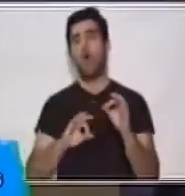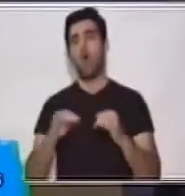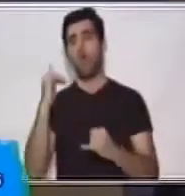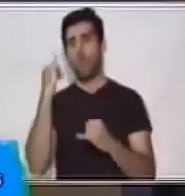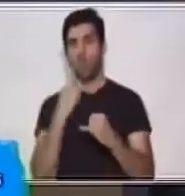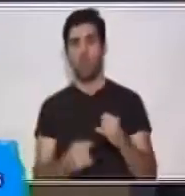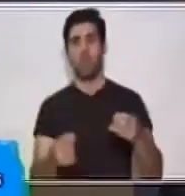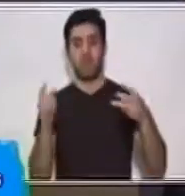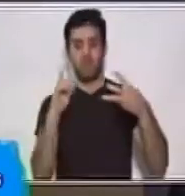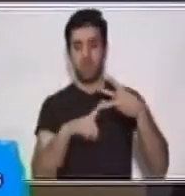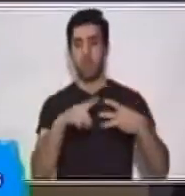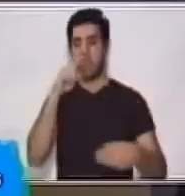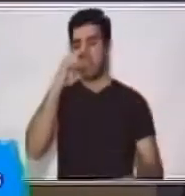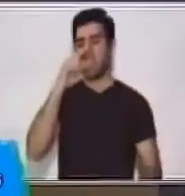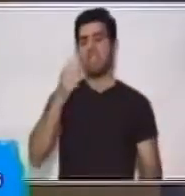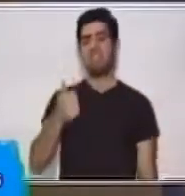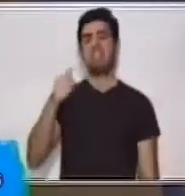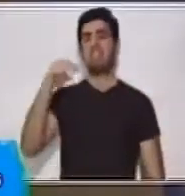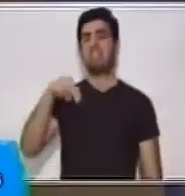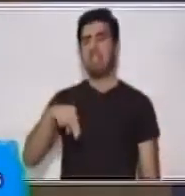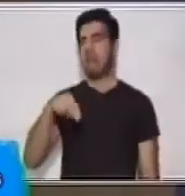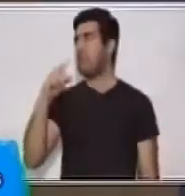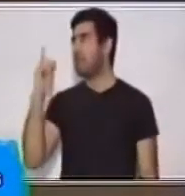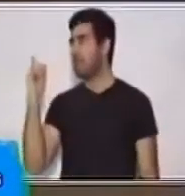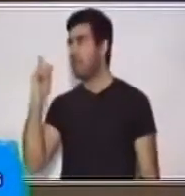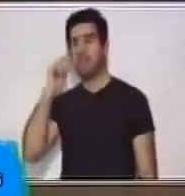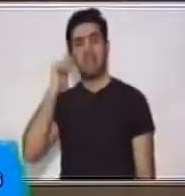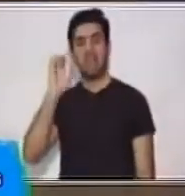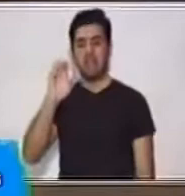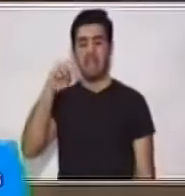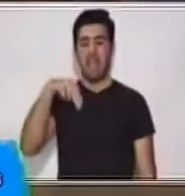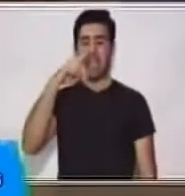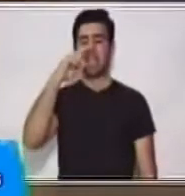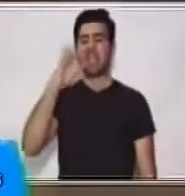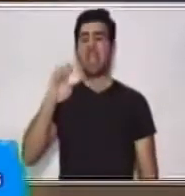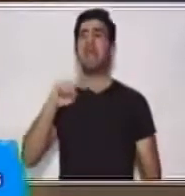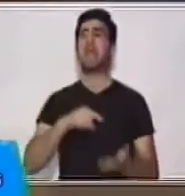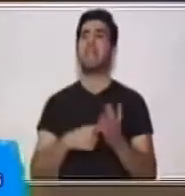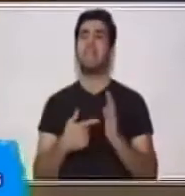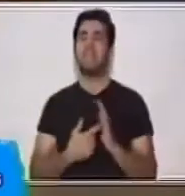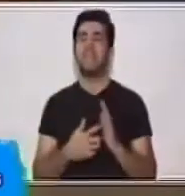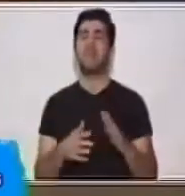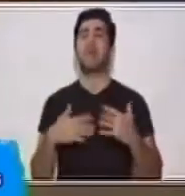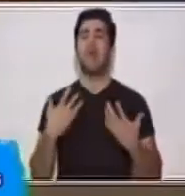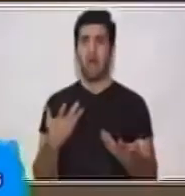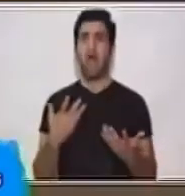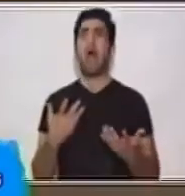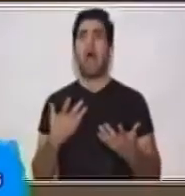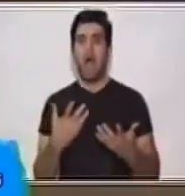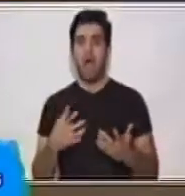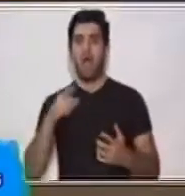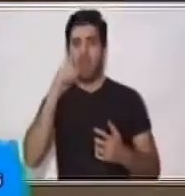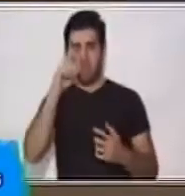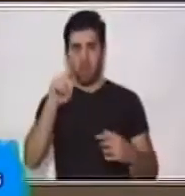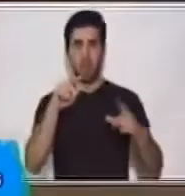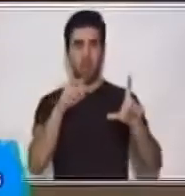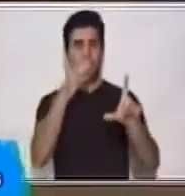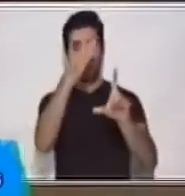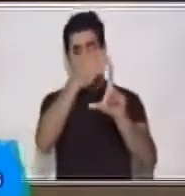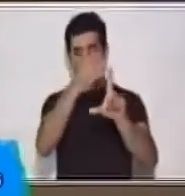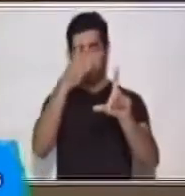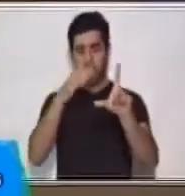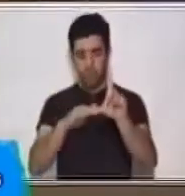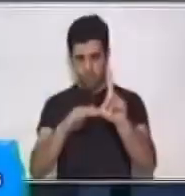razón? Tangente. En esta función o relación vamos a relacionar los dos catetos, tanto